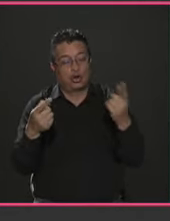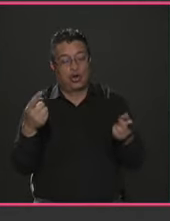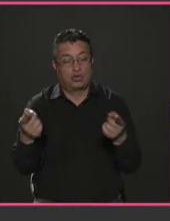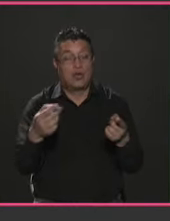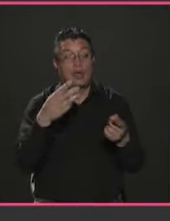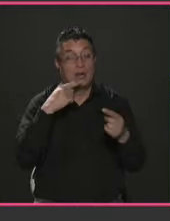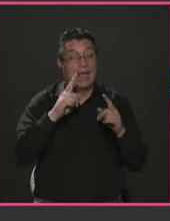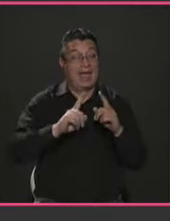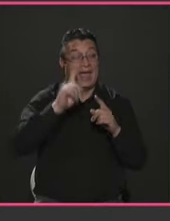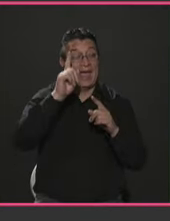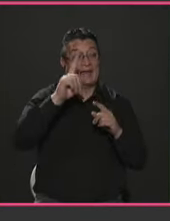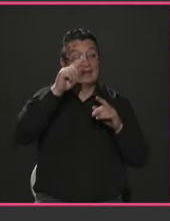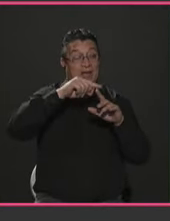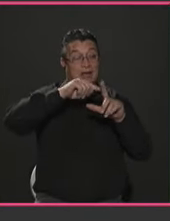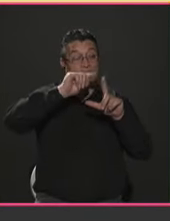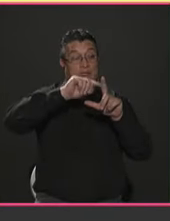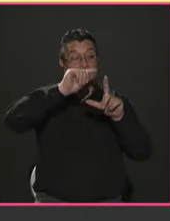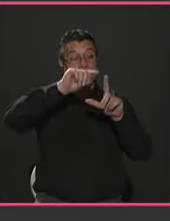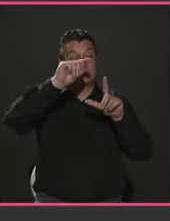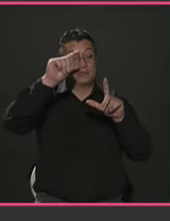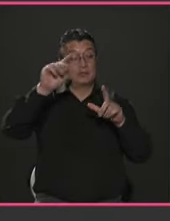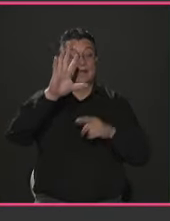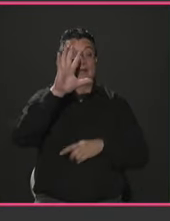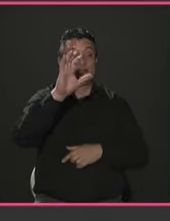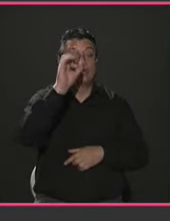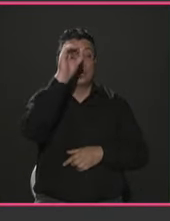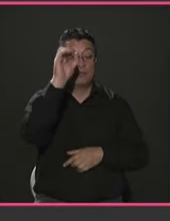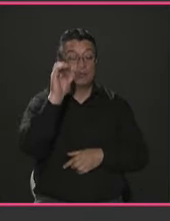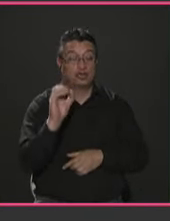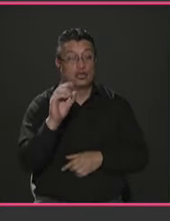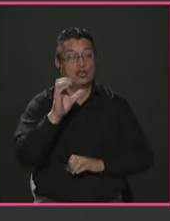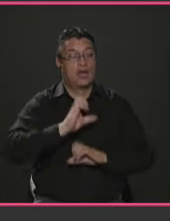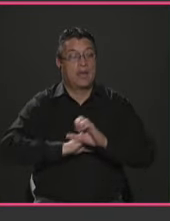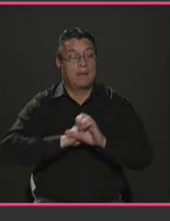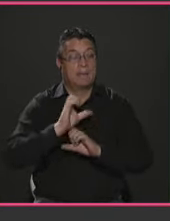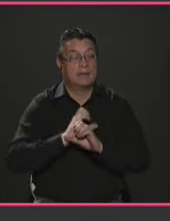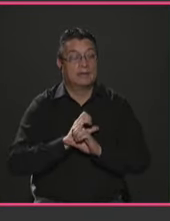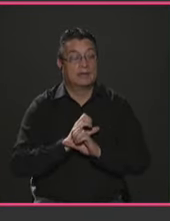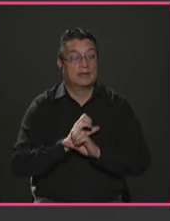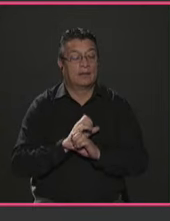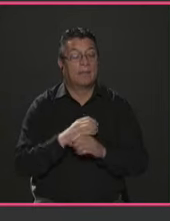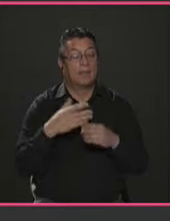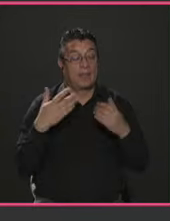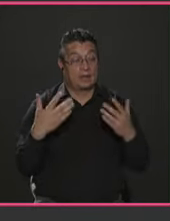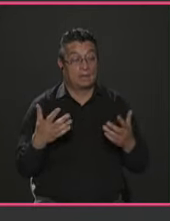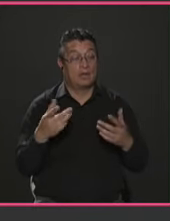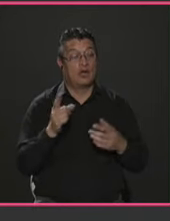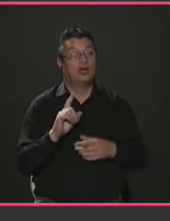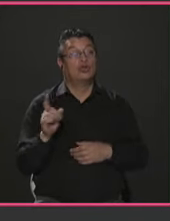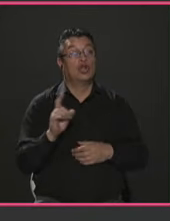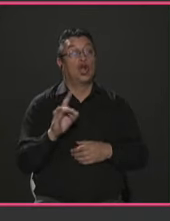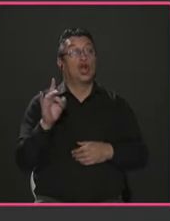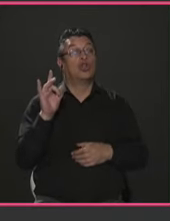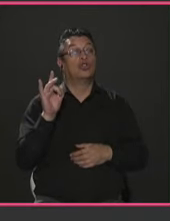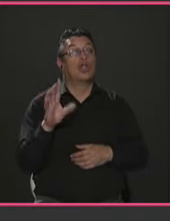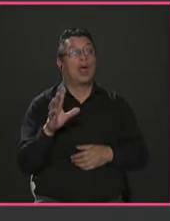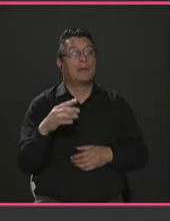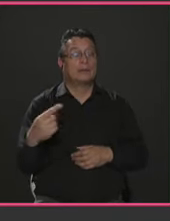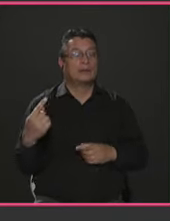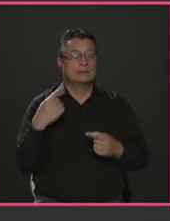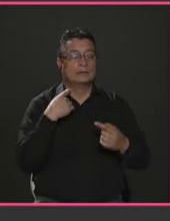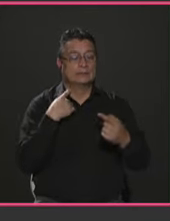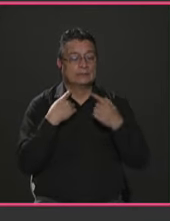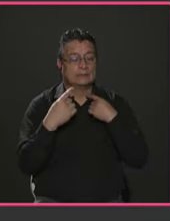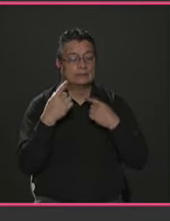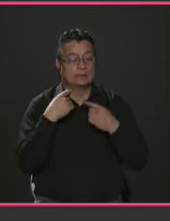Gráfica que está arriba punteada refiere al 5% de ese conjunto de empresas sí O sea que no solo no estábamos viendo